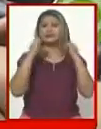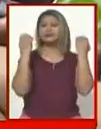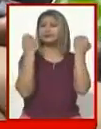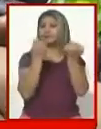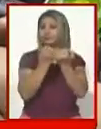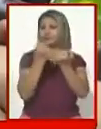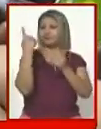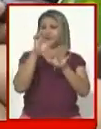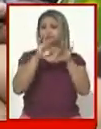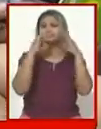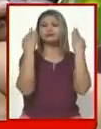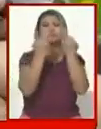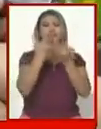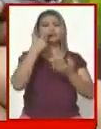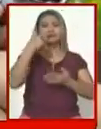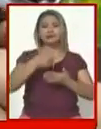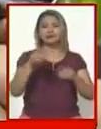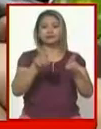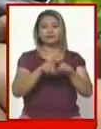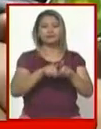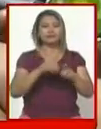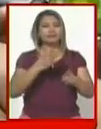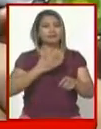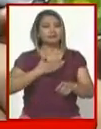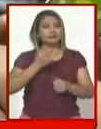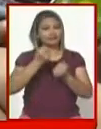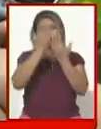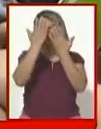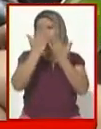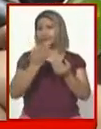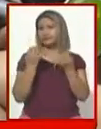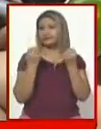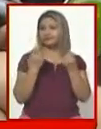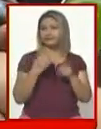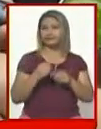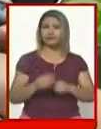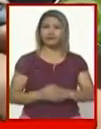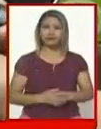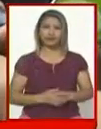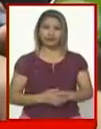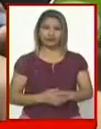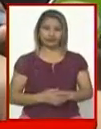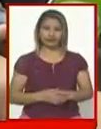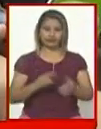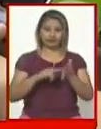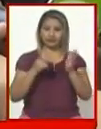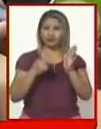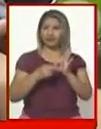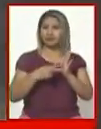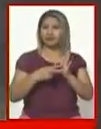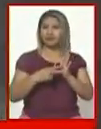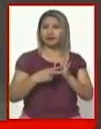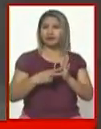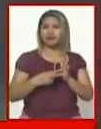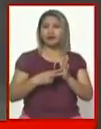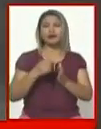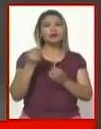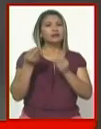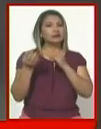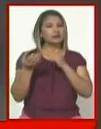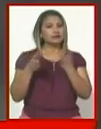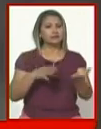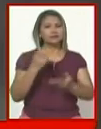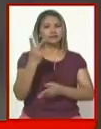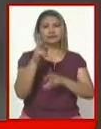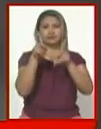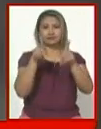equipo, para la familia de Hidrocarburos y el mío propio, lamentamos muchísimo, ¿no? Es decir, que se pierdan